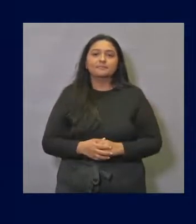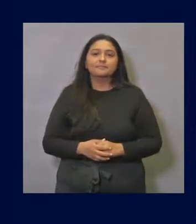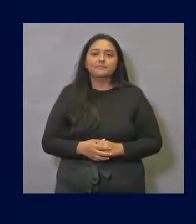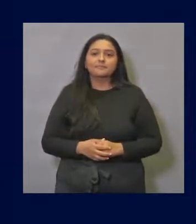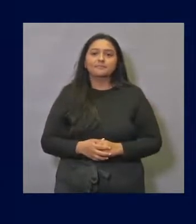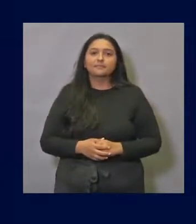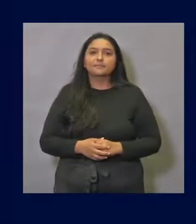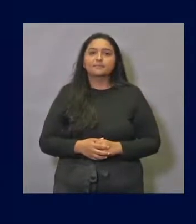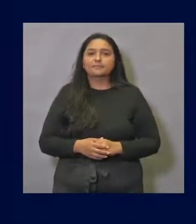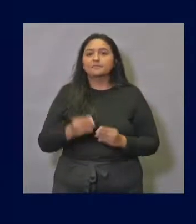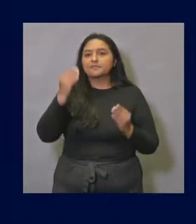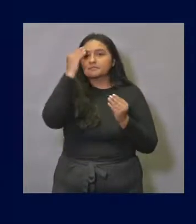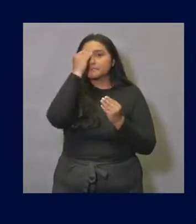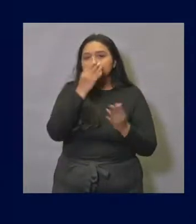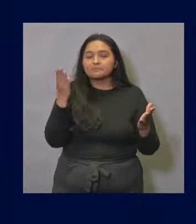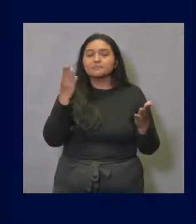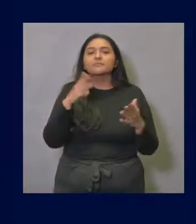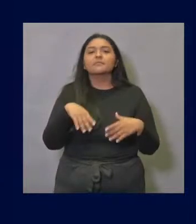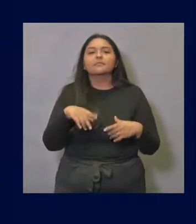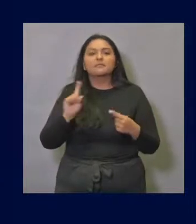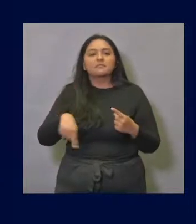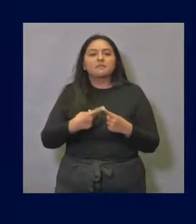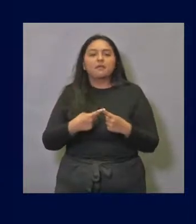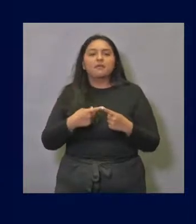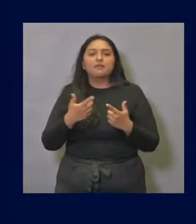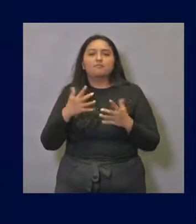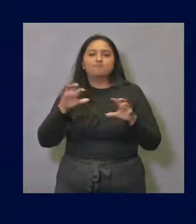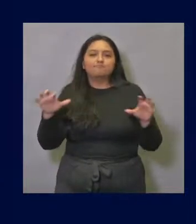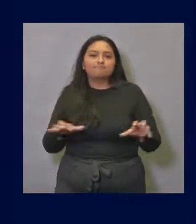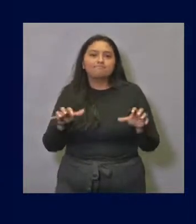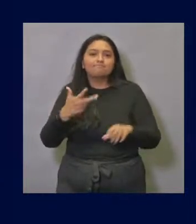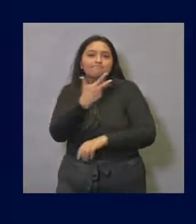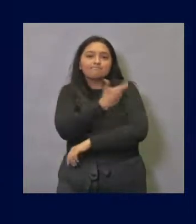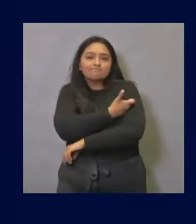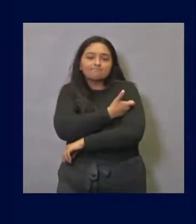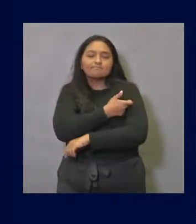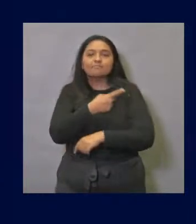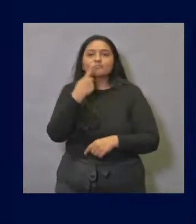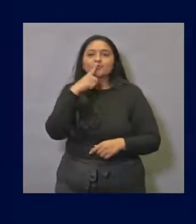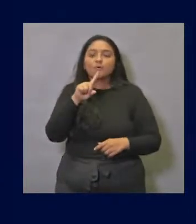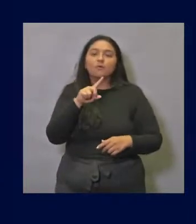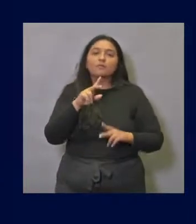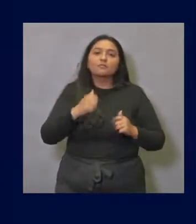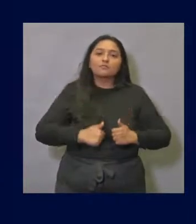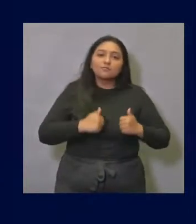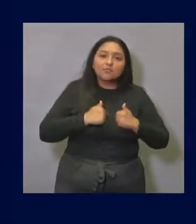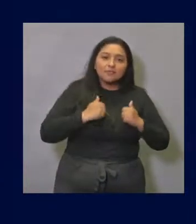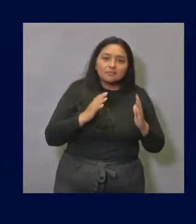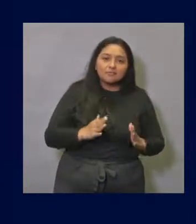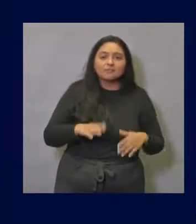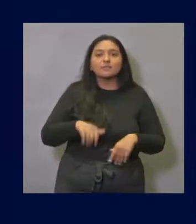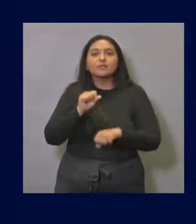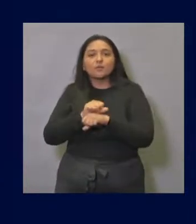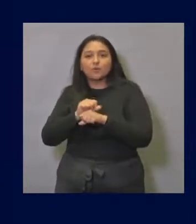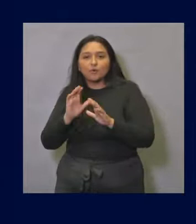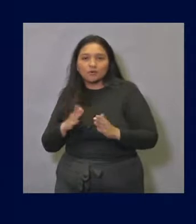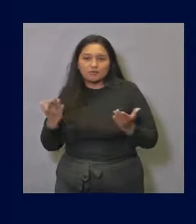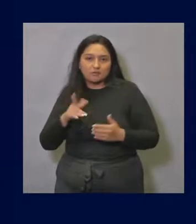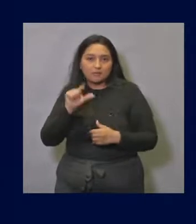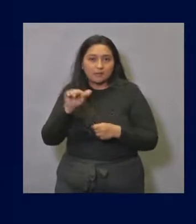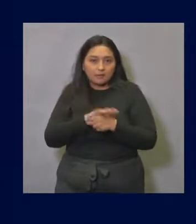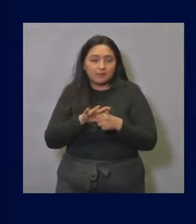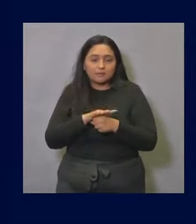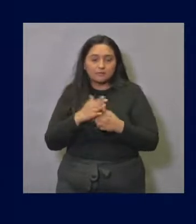Para actualizarlos sobre nuestros esfuerzos actuales para vacunar a los residentes y trabajadores en el condado de Los Ángeles. Desde el 4